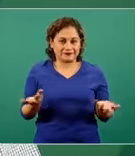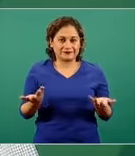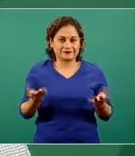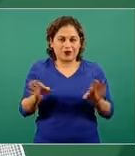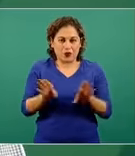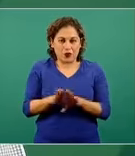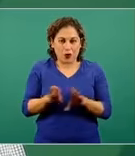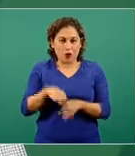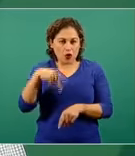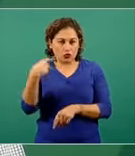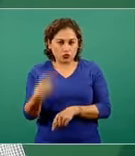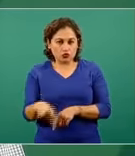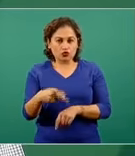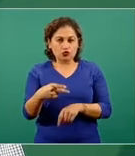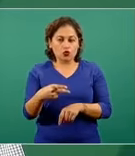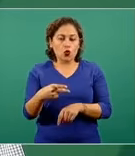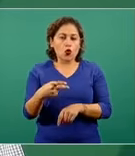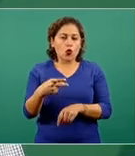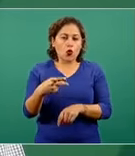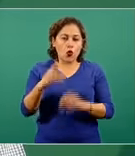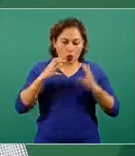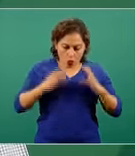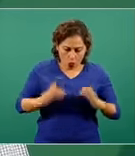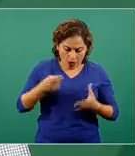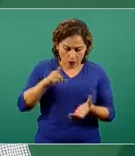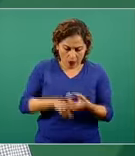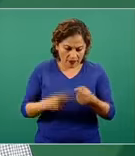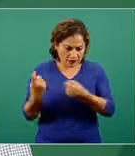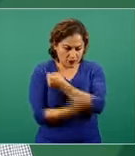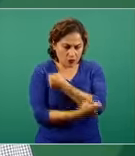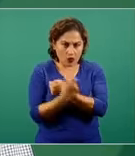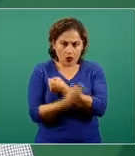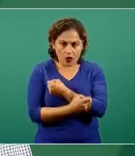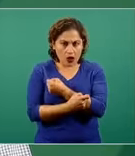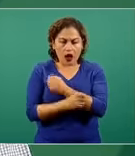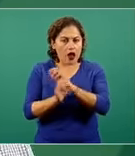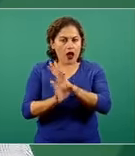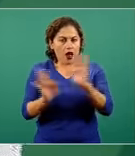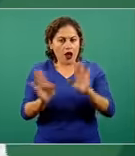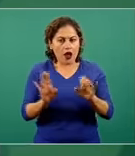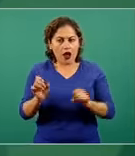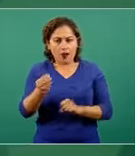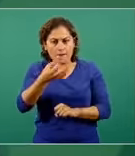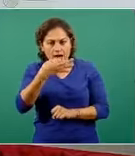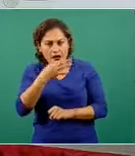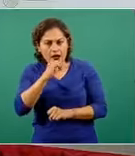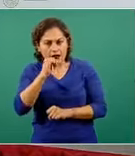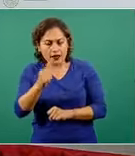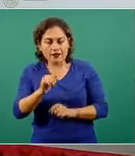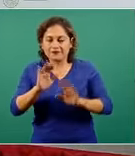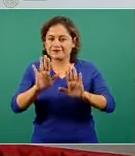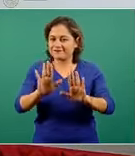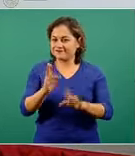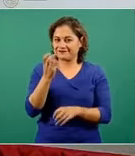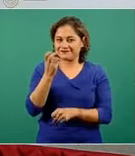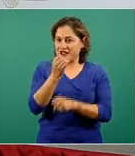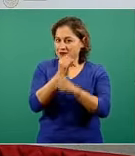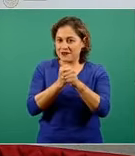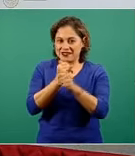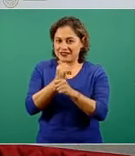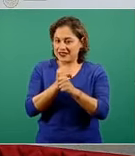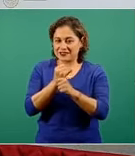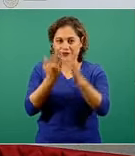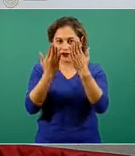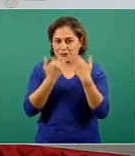días. Es decir, que no es una acción directa del medicamento, sino es el sistema inmunológico propio de la persona la que la lleva a